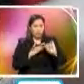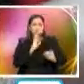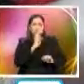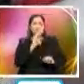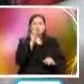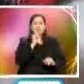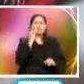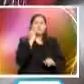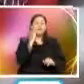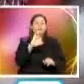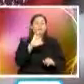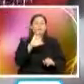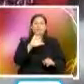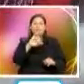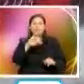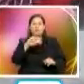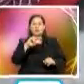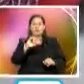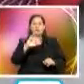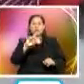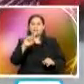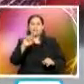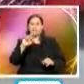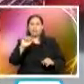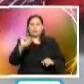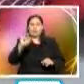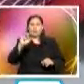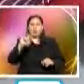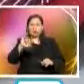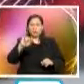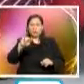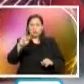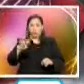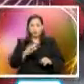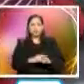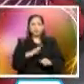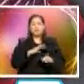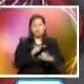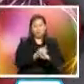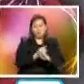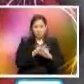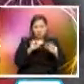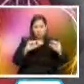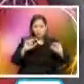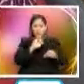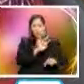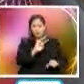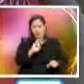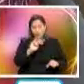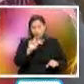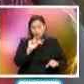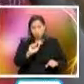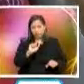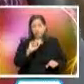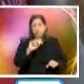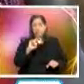Sociales. En Facebook es Clínica Down INP y en la página tenemos una página de internet que es